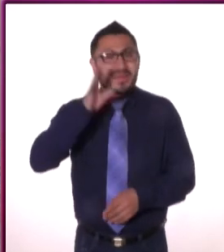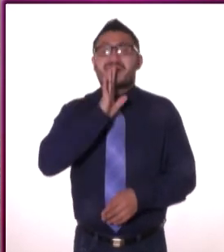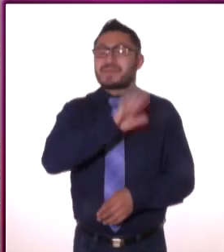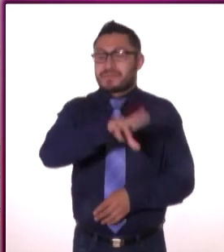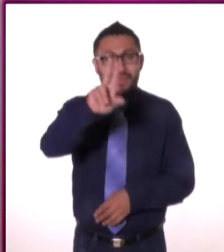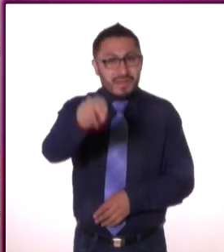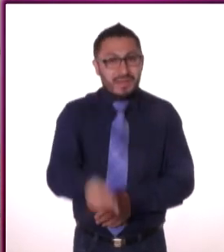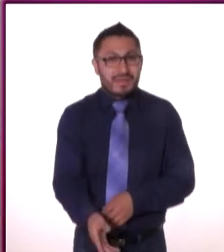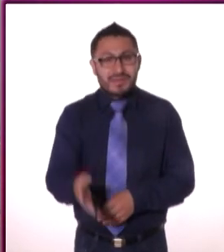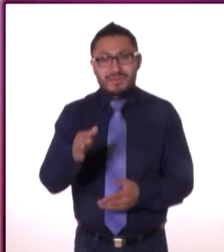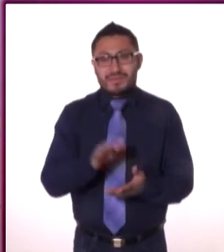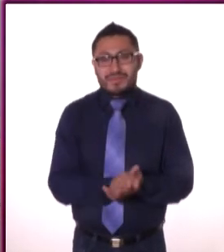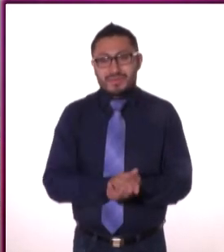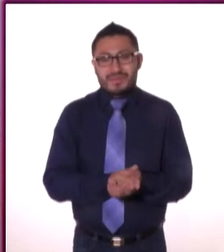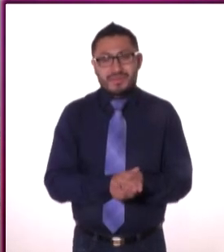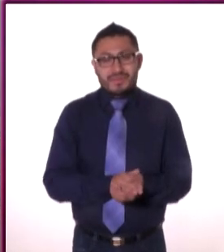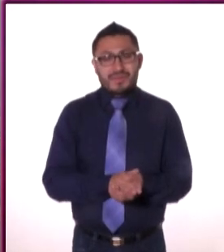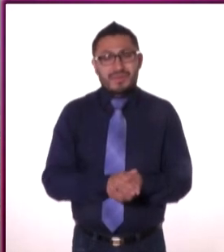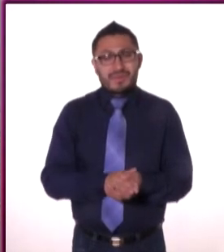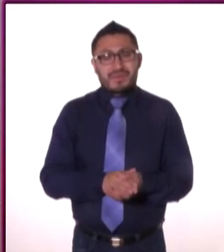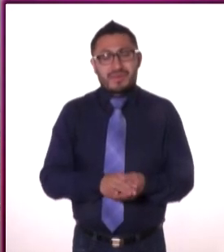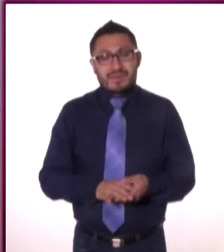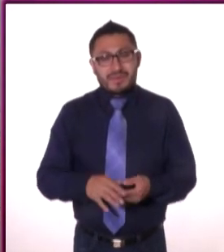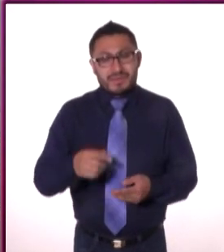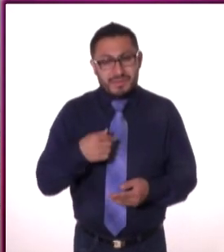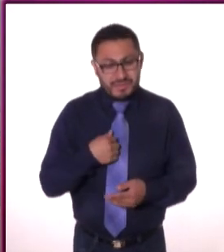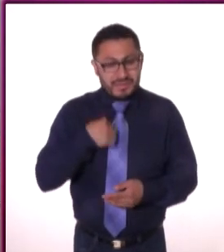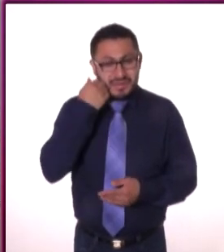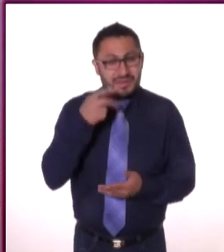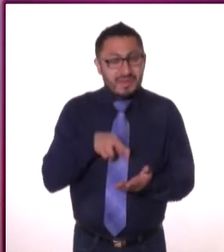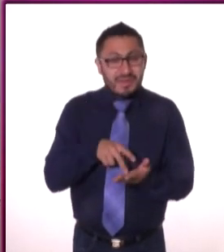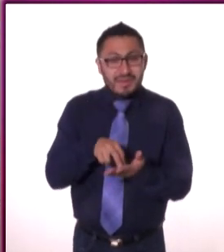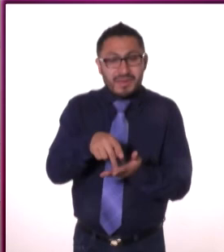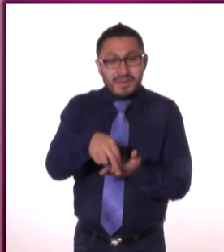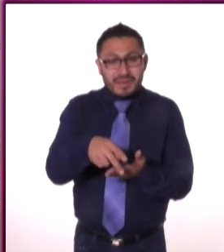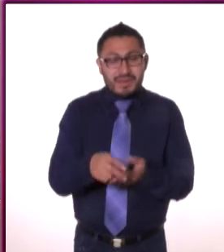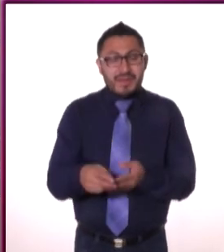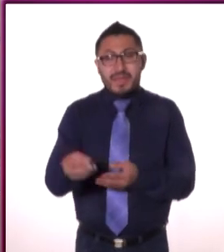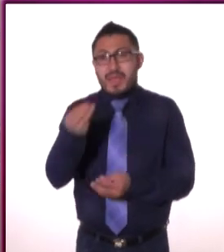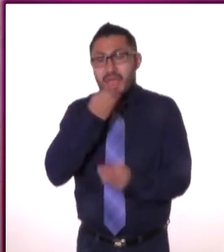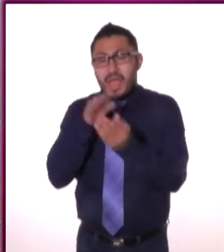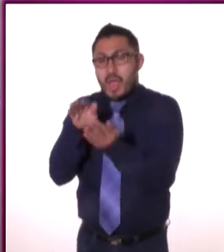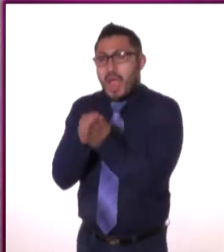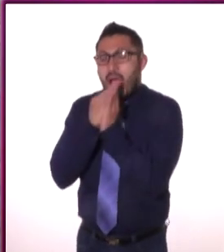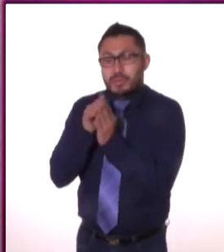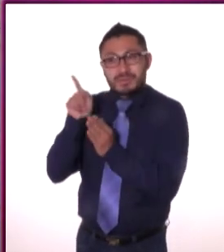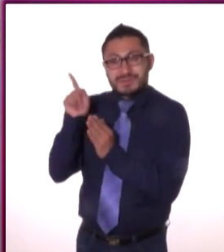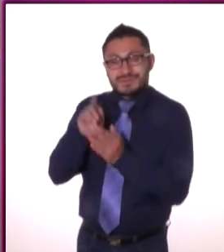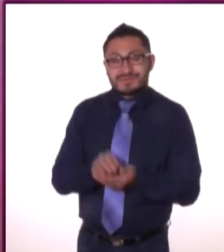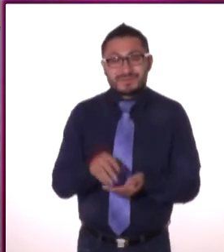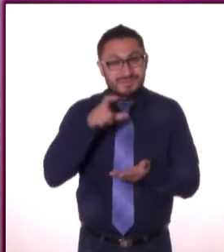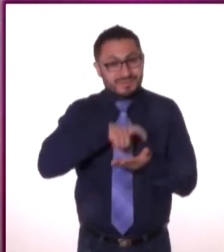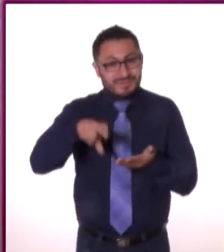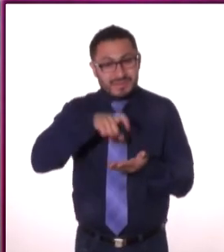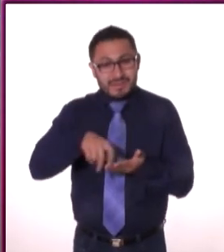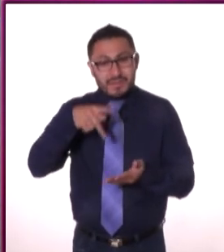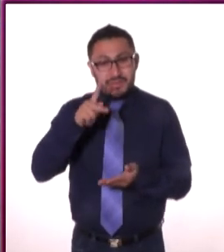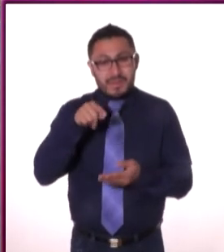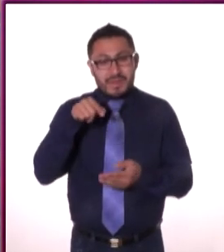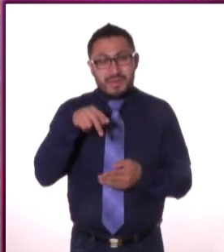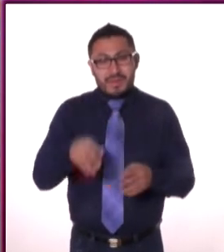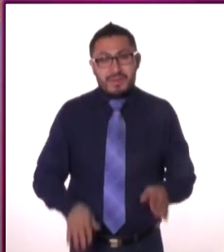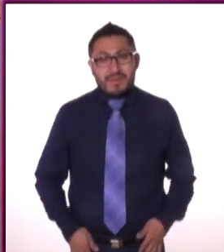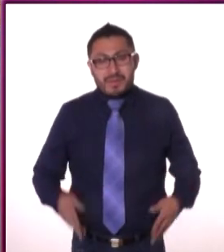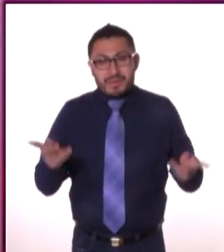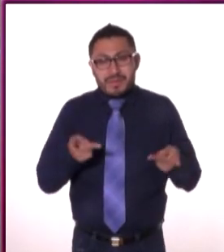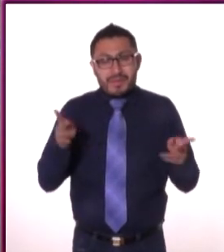no seas mal pesada. Creí que iba Bueno. para largo y entonces me disponía a caminar a traer unas tortas de una agüita. Claro,